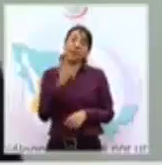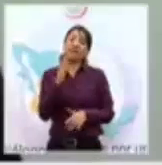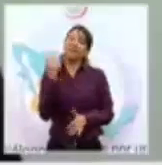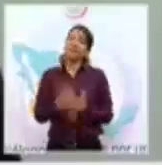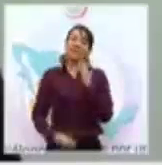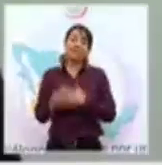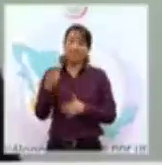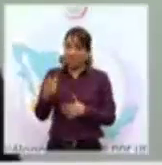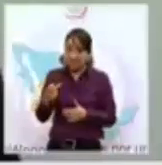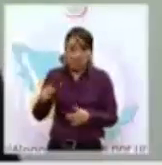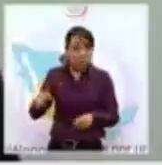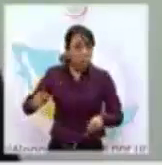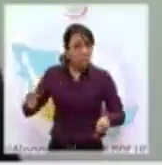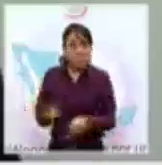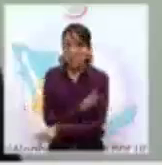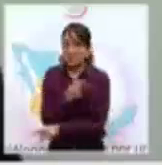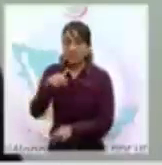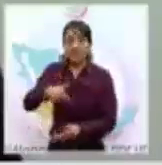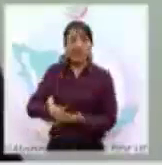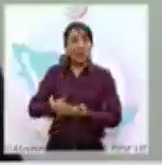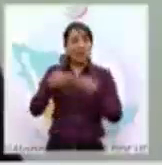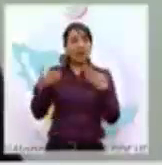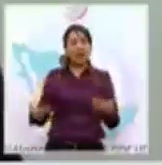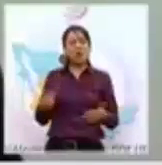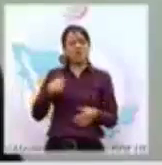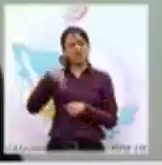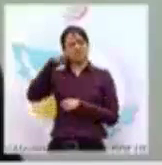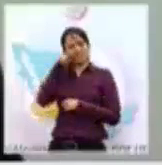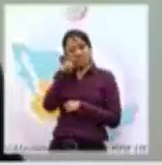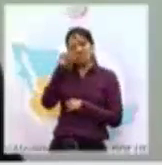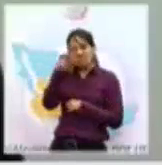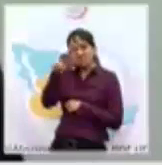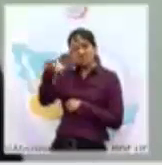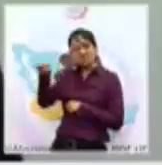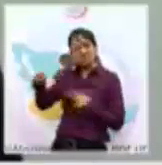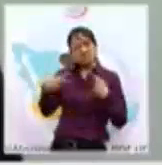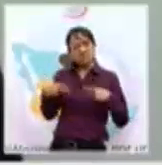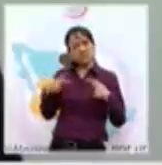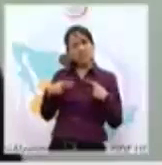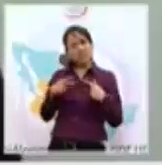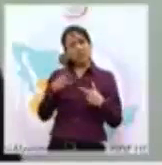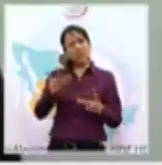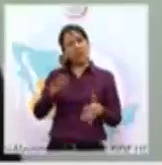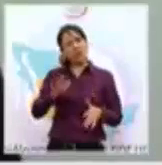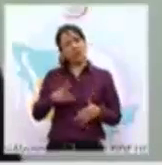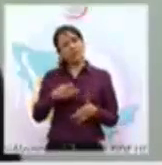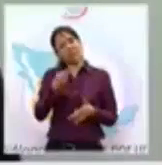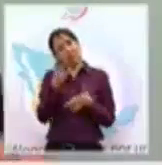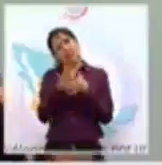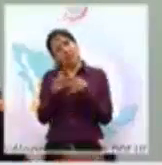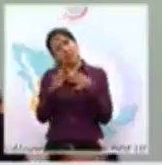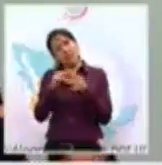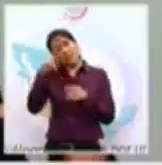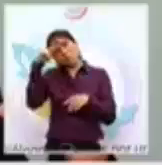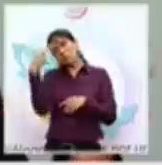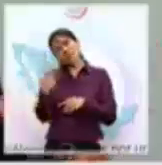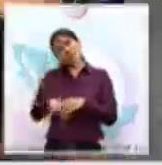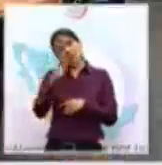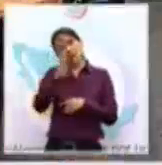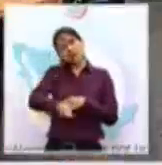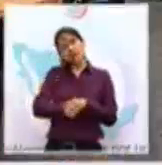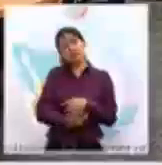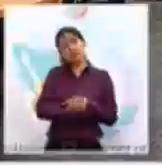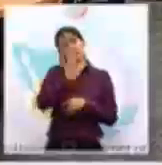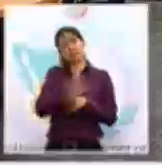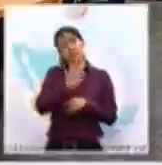Veo a muchos hablando de un México que les pareciera que debería de dejar deberíamos, para hacerla, tendríamos